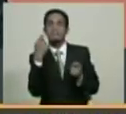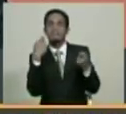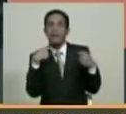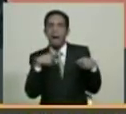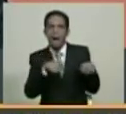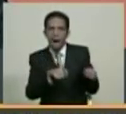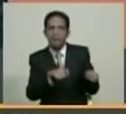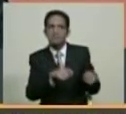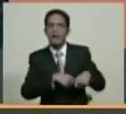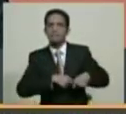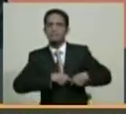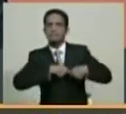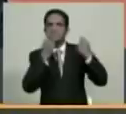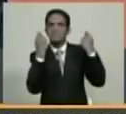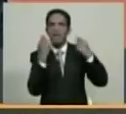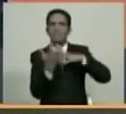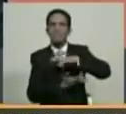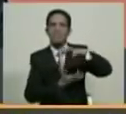perturbar, distorsionar